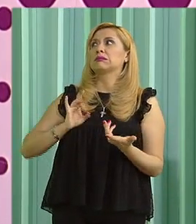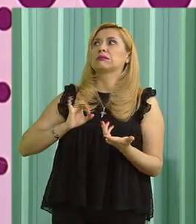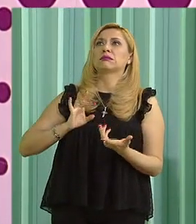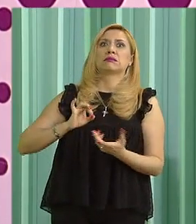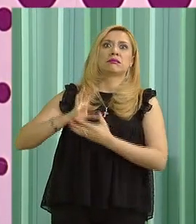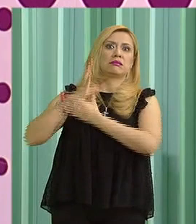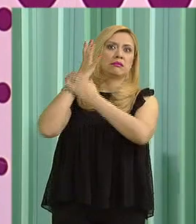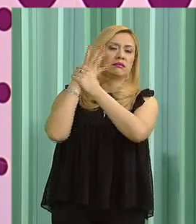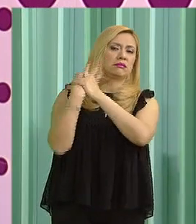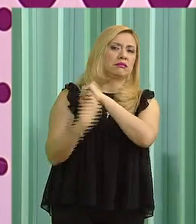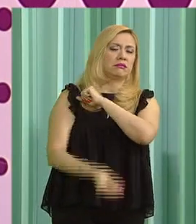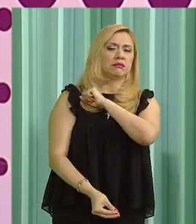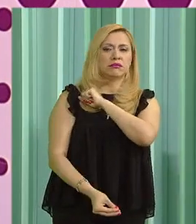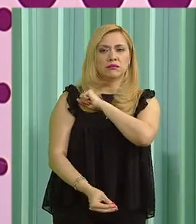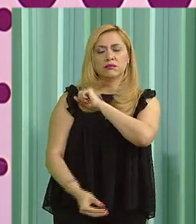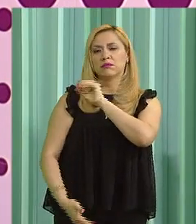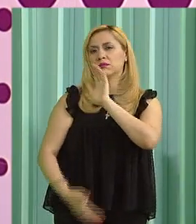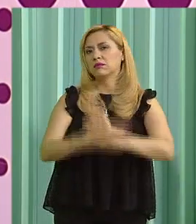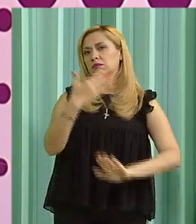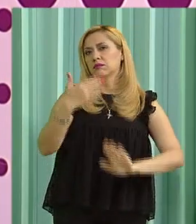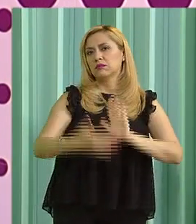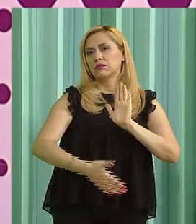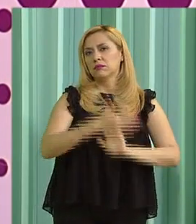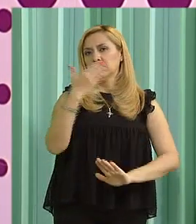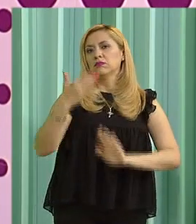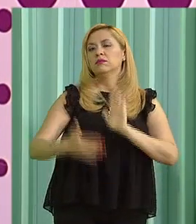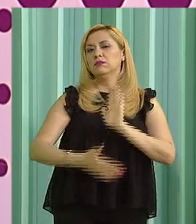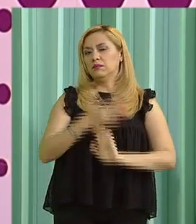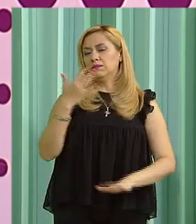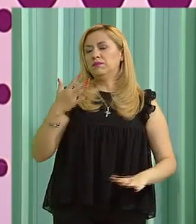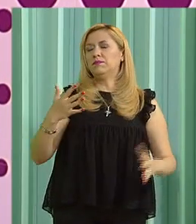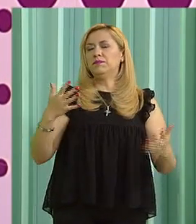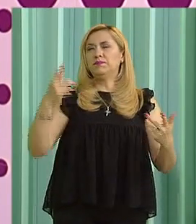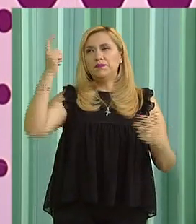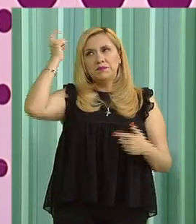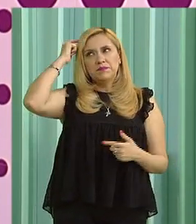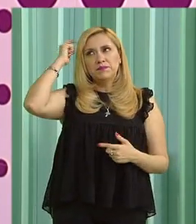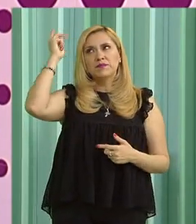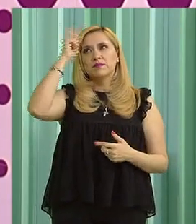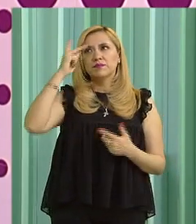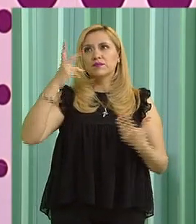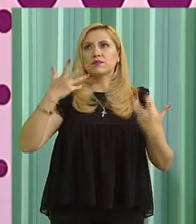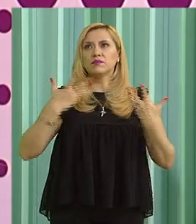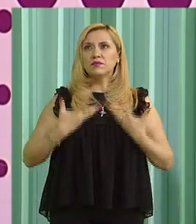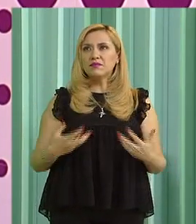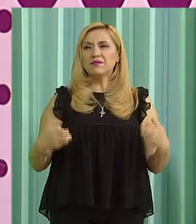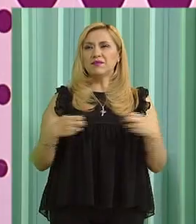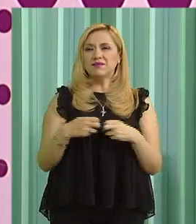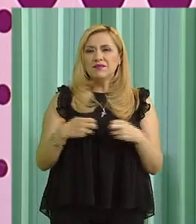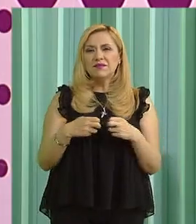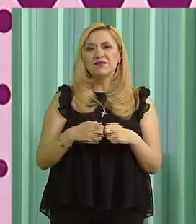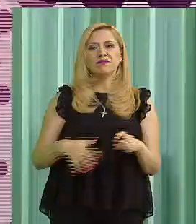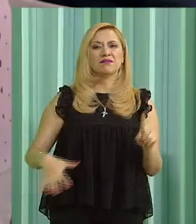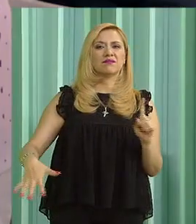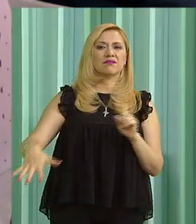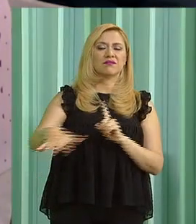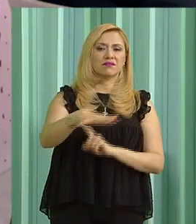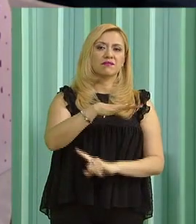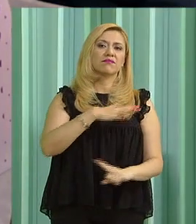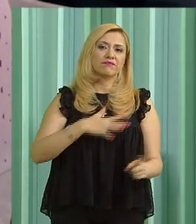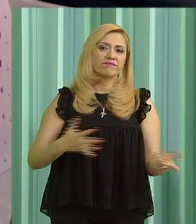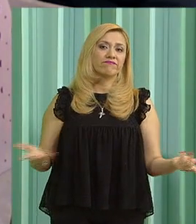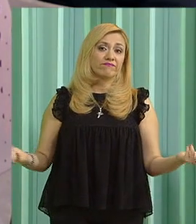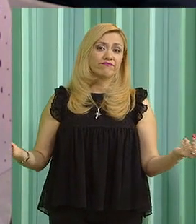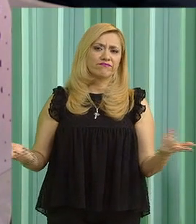han provocado también ya mucho estrés psicológico en la población en general y en estas